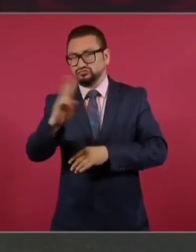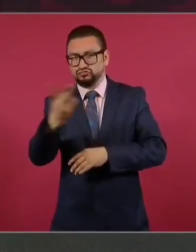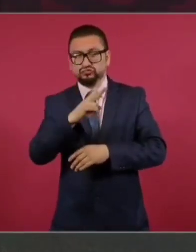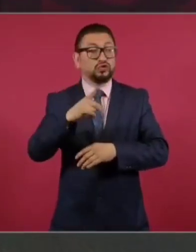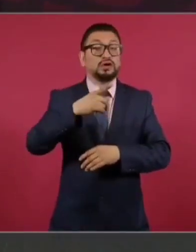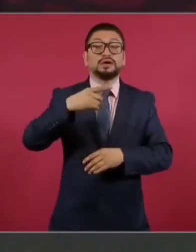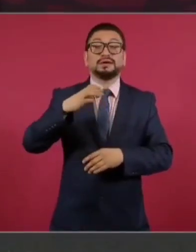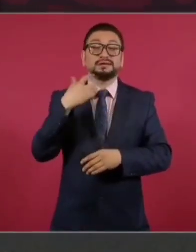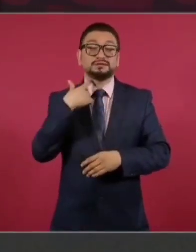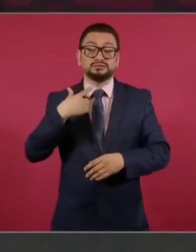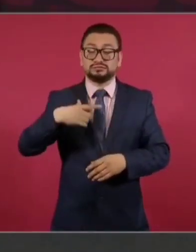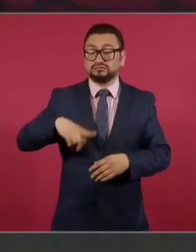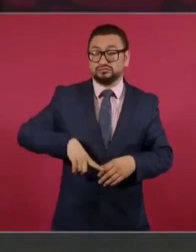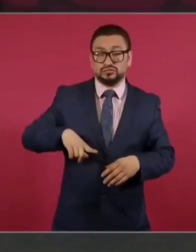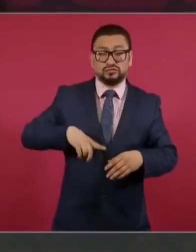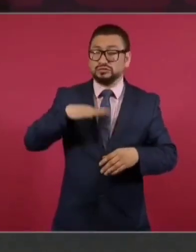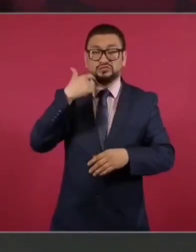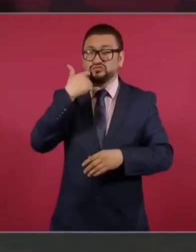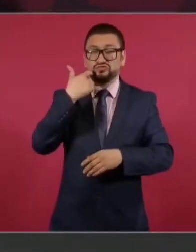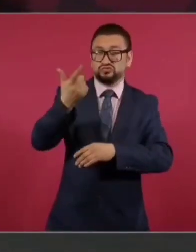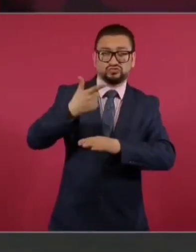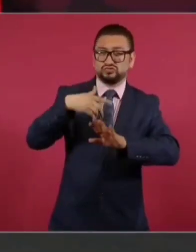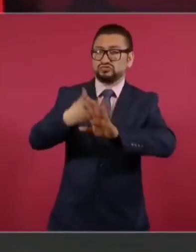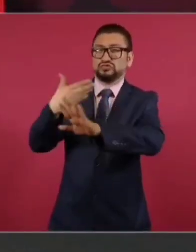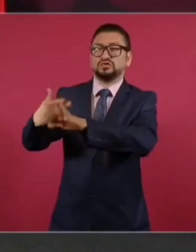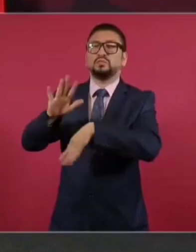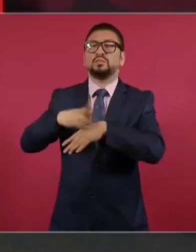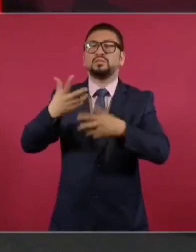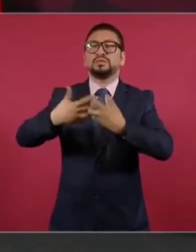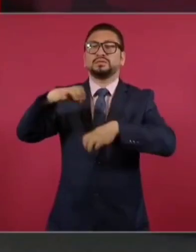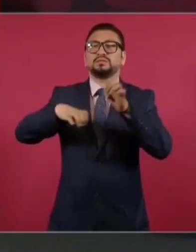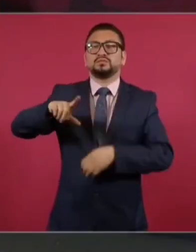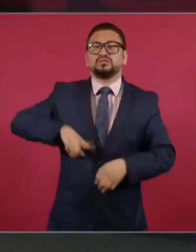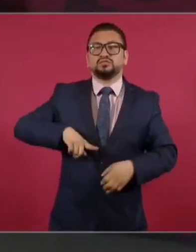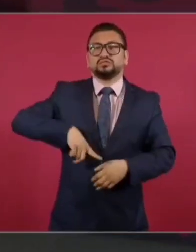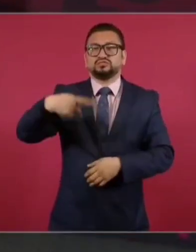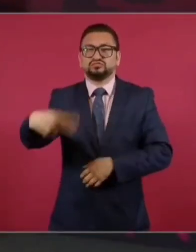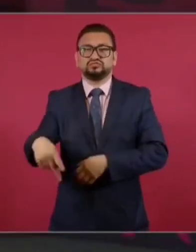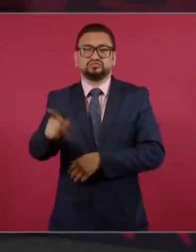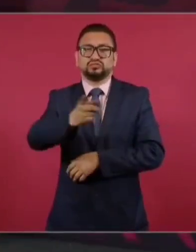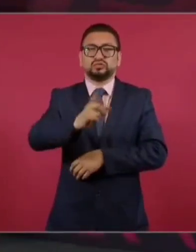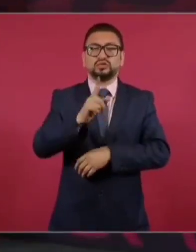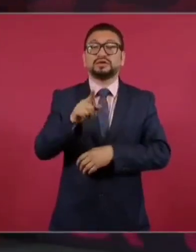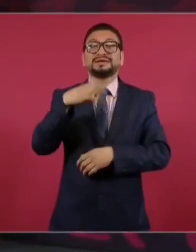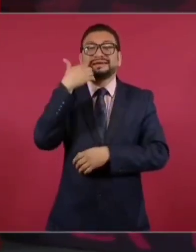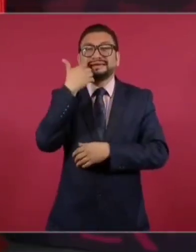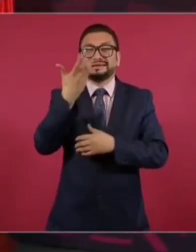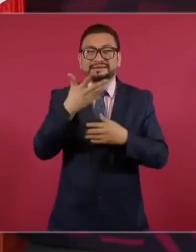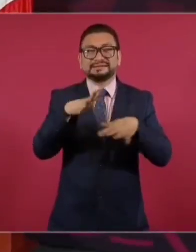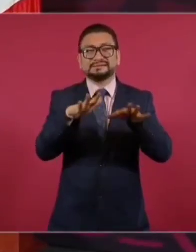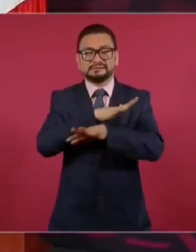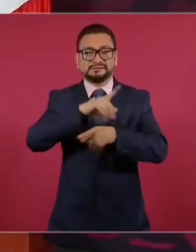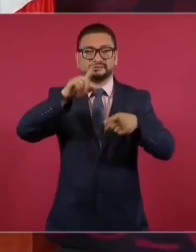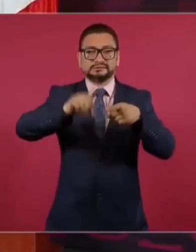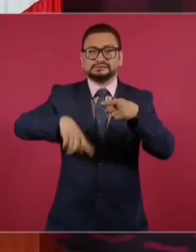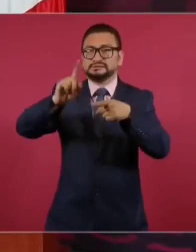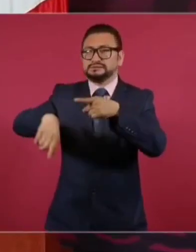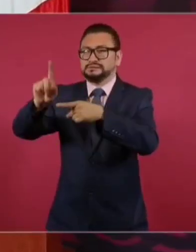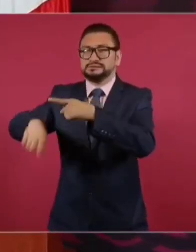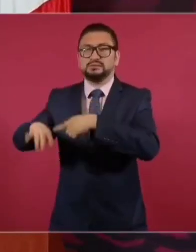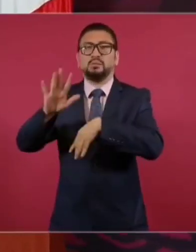querían que existieran estas empresas públicas, querían que todo el